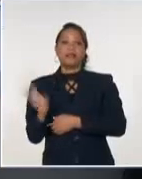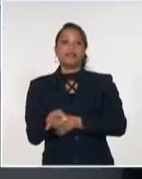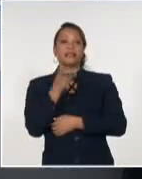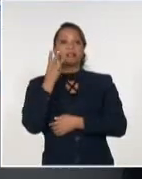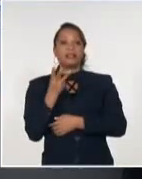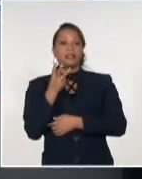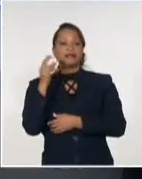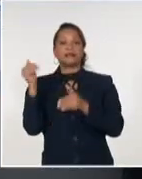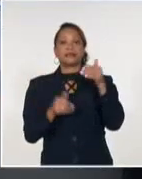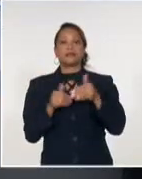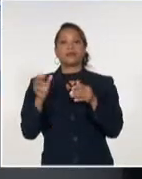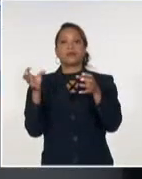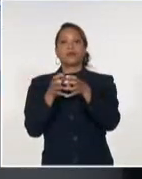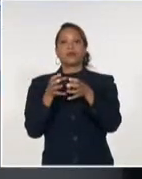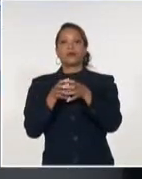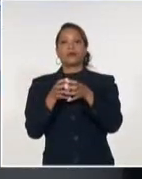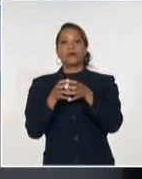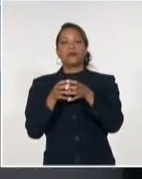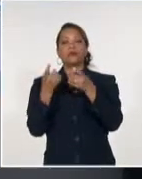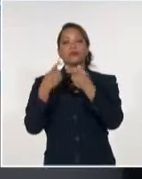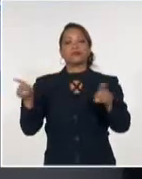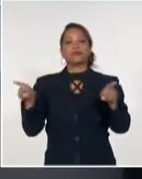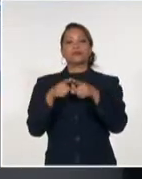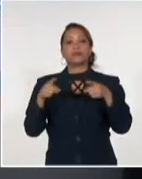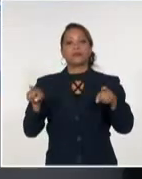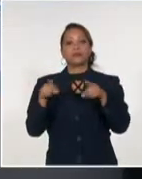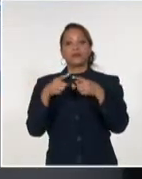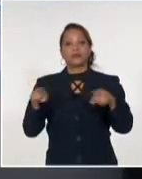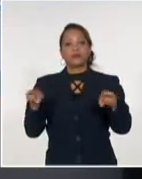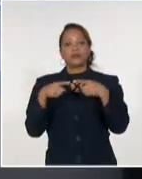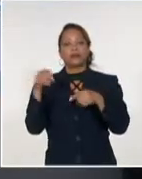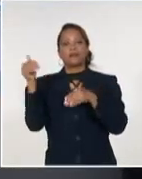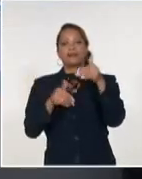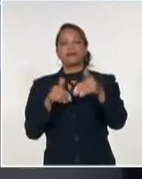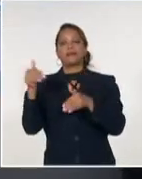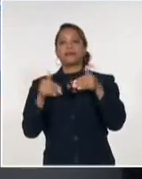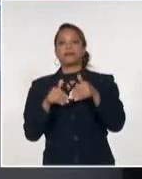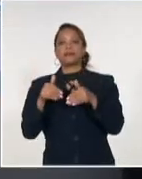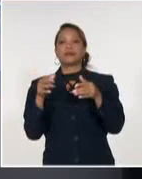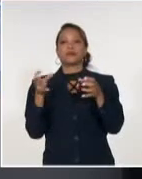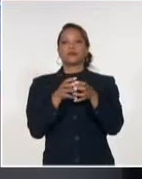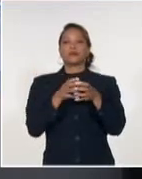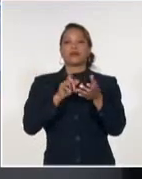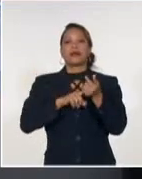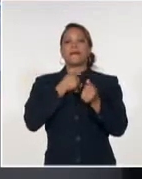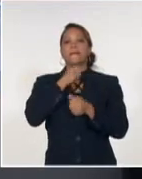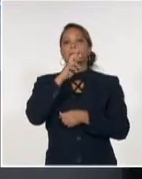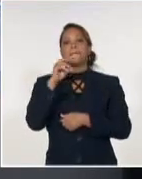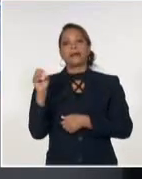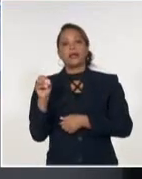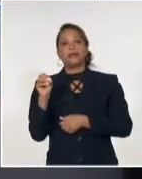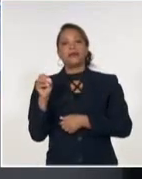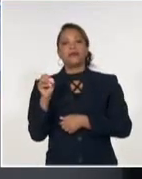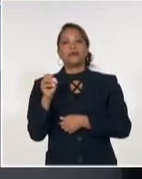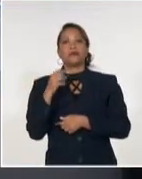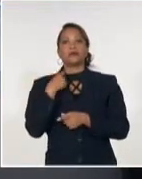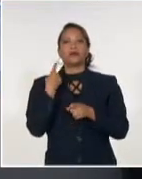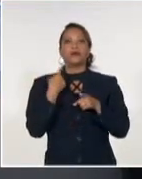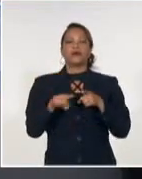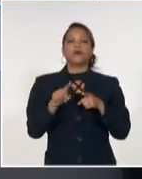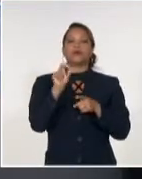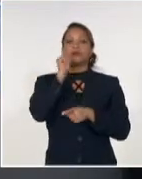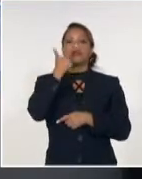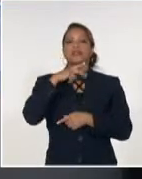presentación de la agrupación Yosander de música tradicional, con la participación de Pedro Bernardo García Fernández y David Garrido, dos músicos